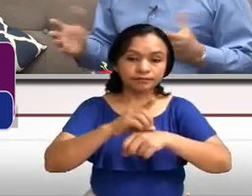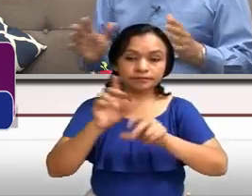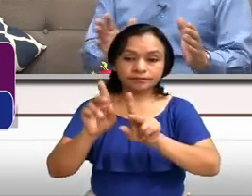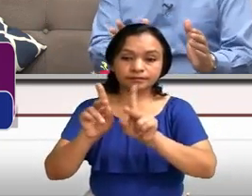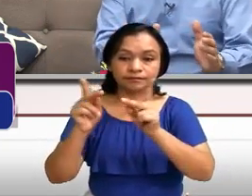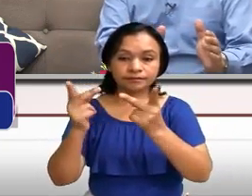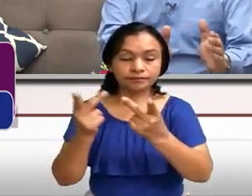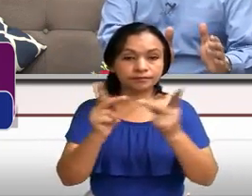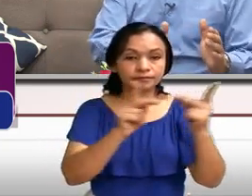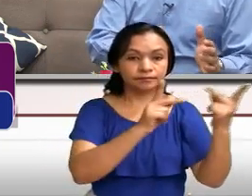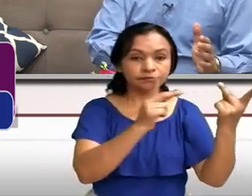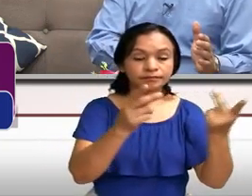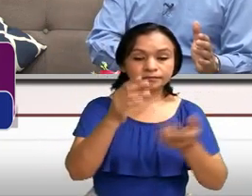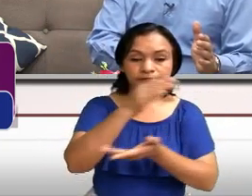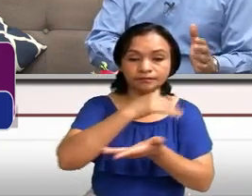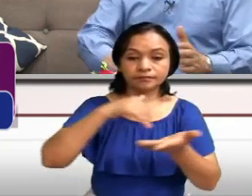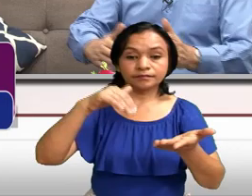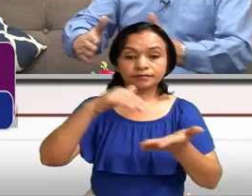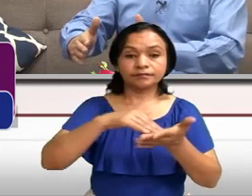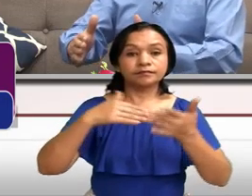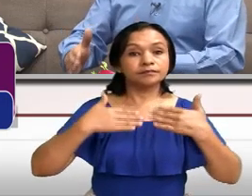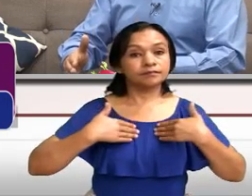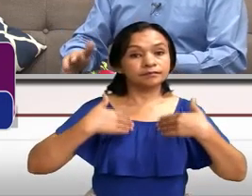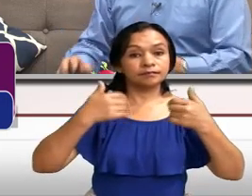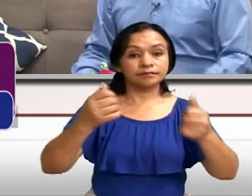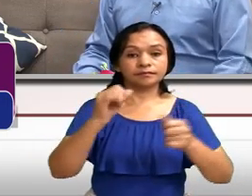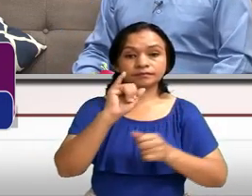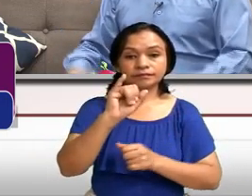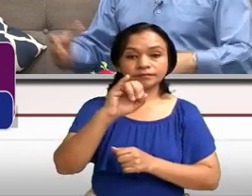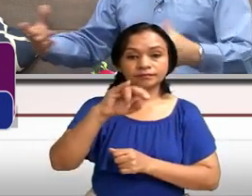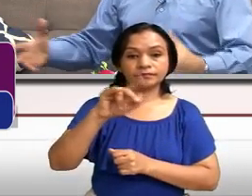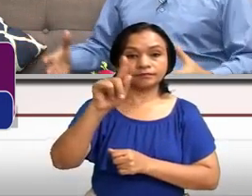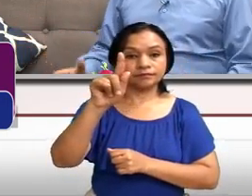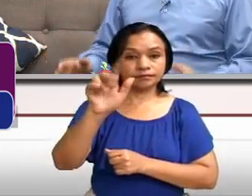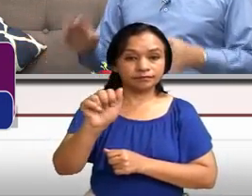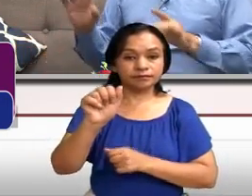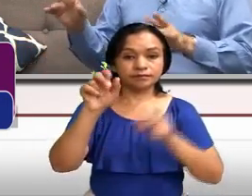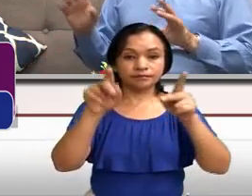población. Eso se va a hacer en los centros de salud. Y en el INTA, para que entonces